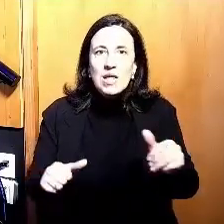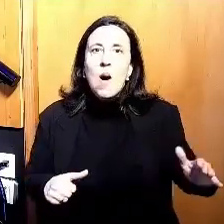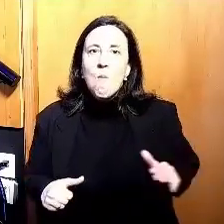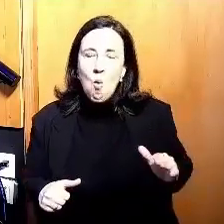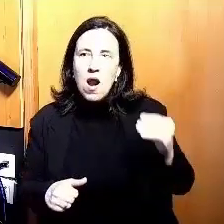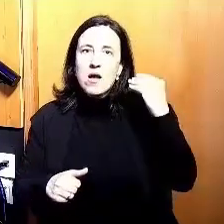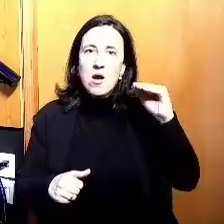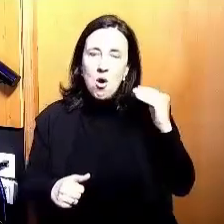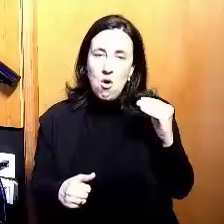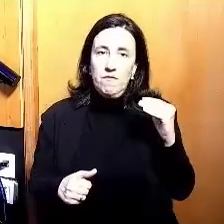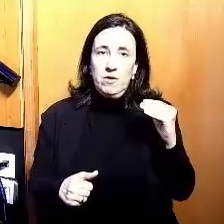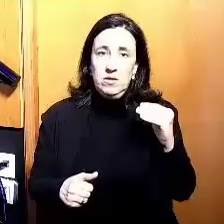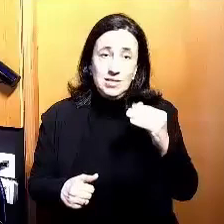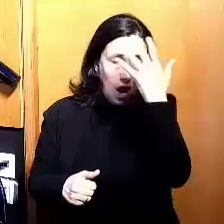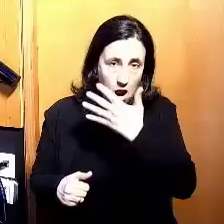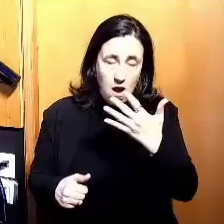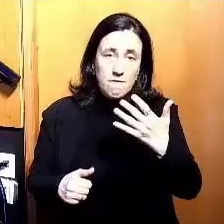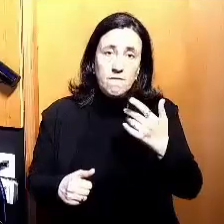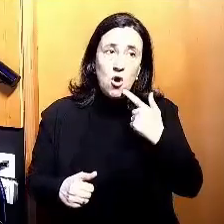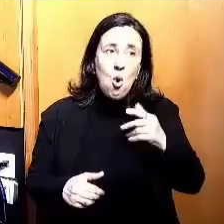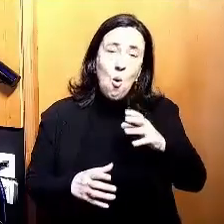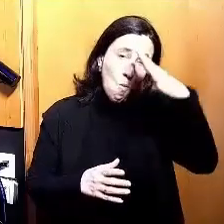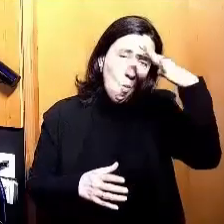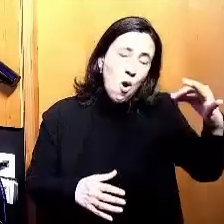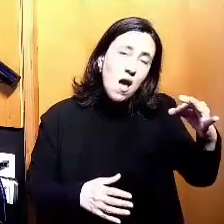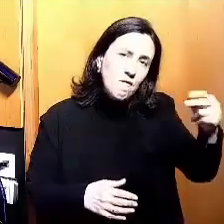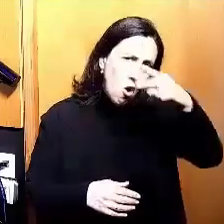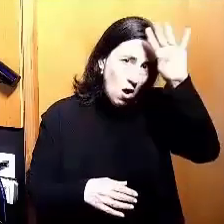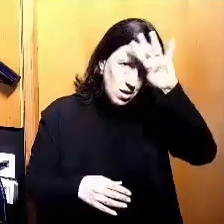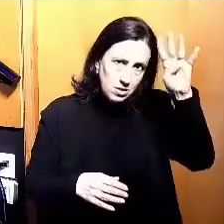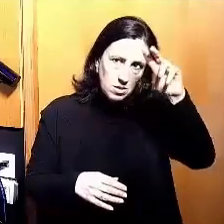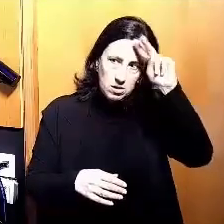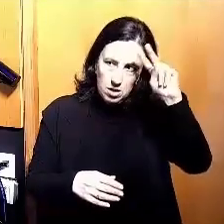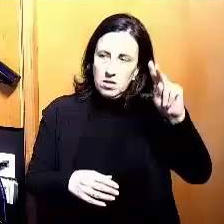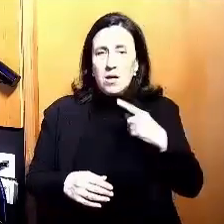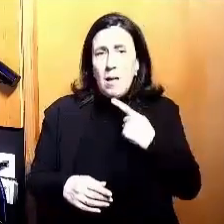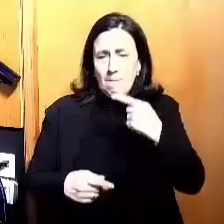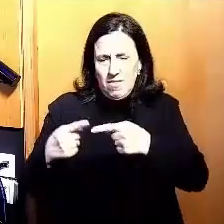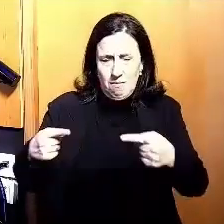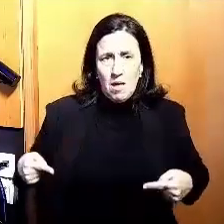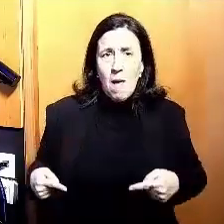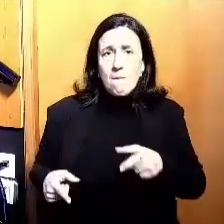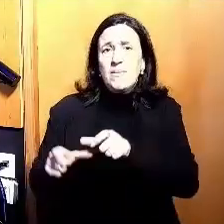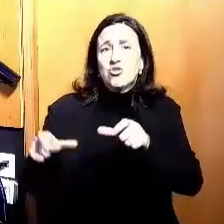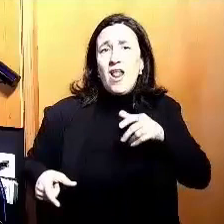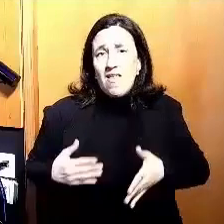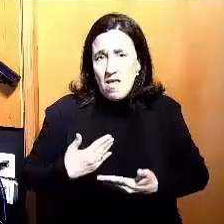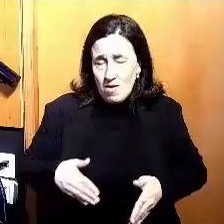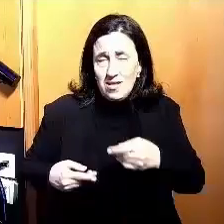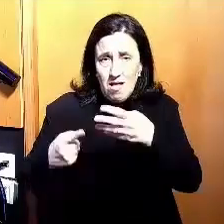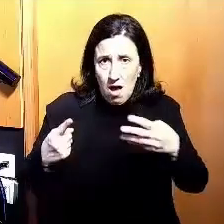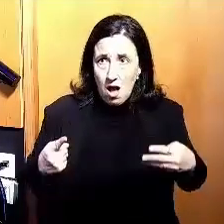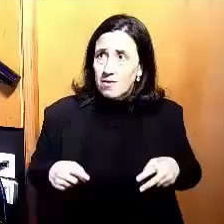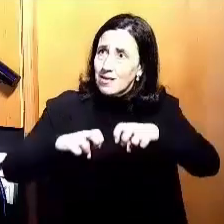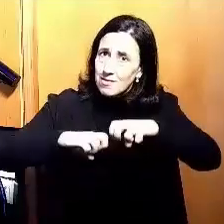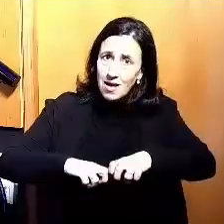de jóvenes, comunidades afro, pueblos indígenas, personas de la diversidad que tienen que estar sentadas como en esta mesa